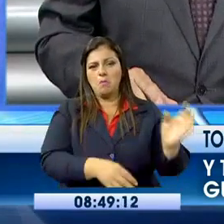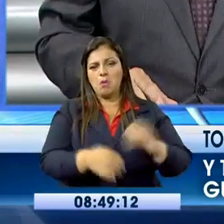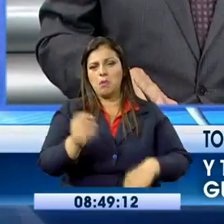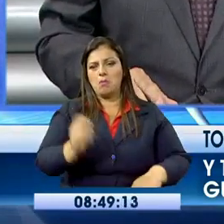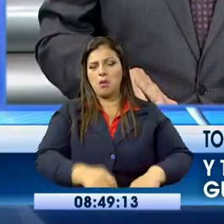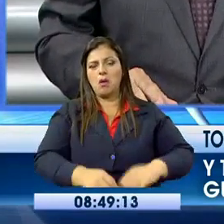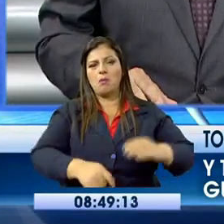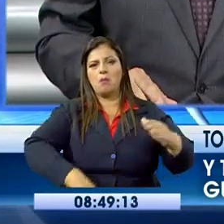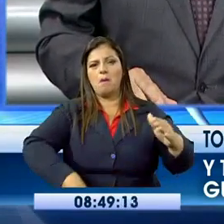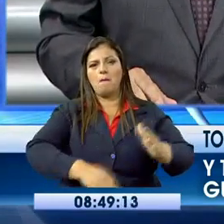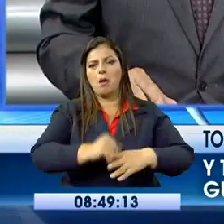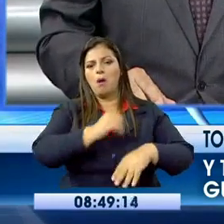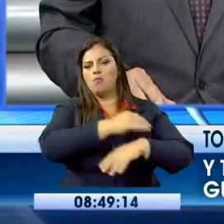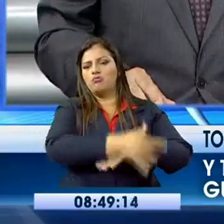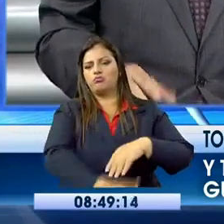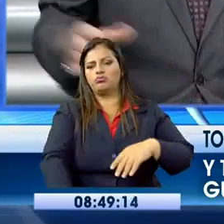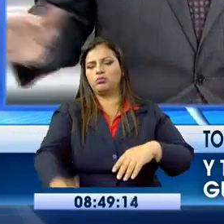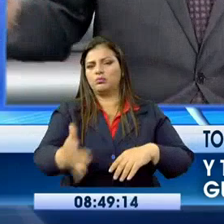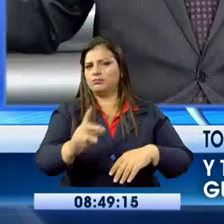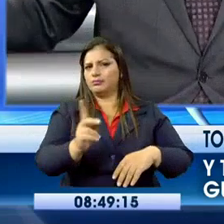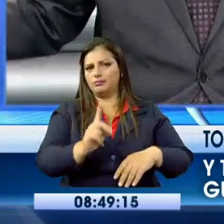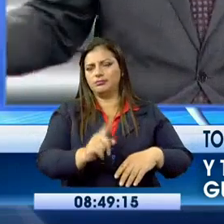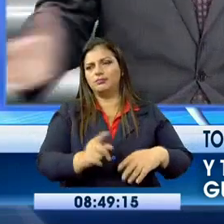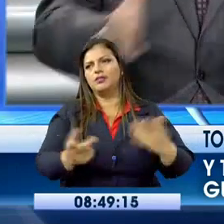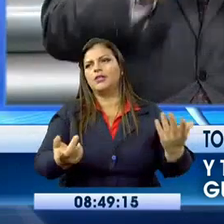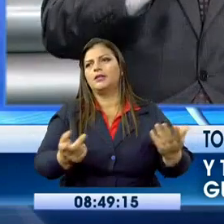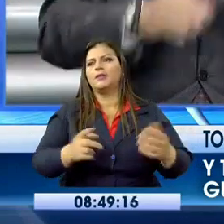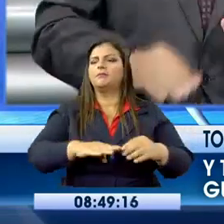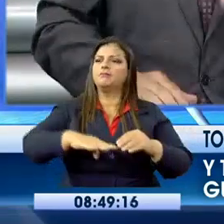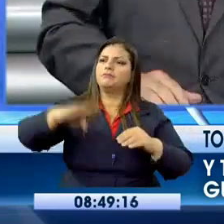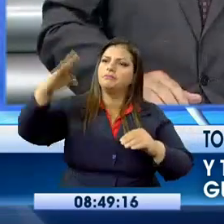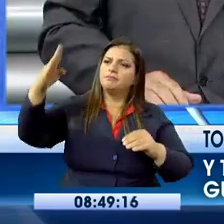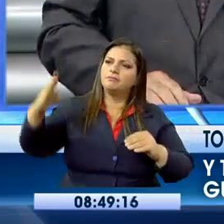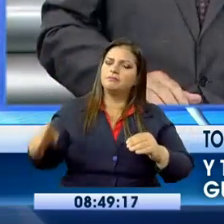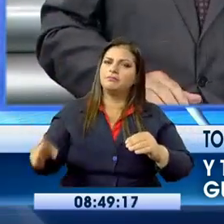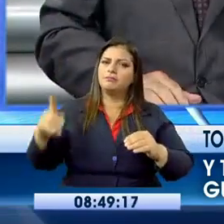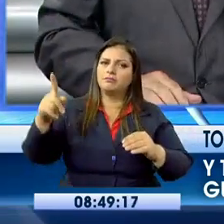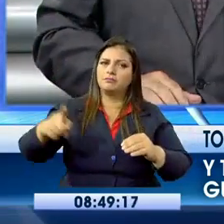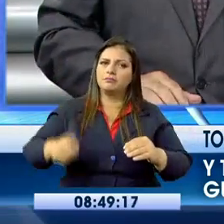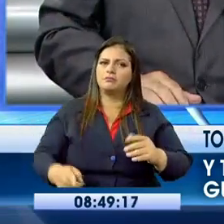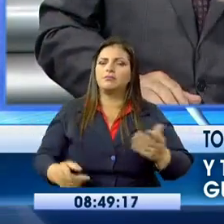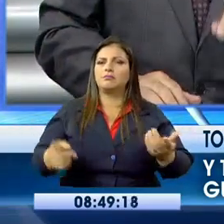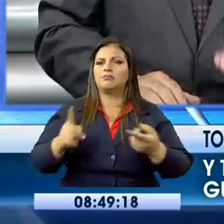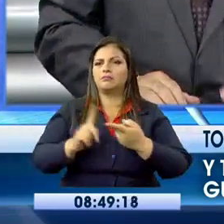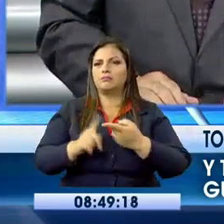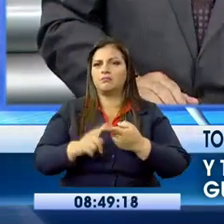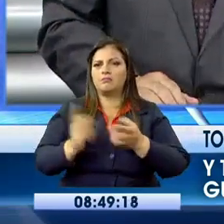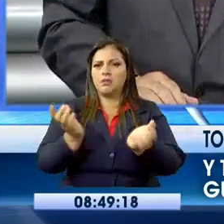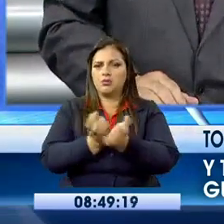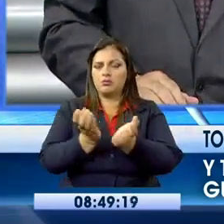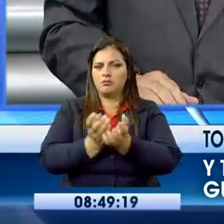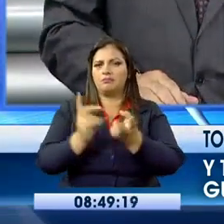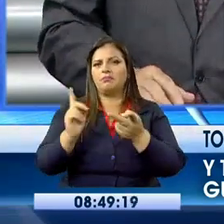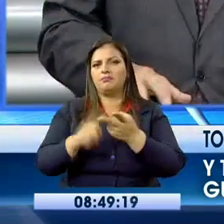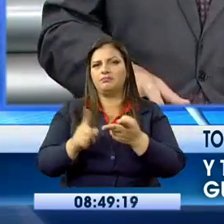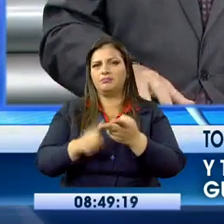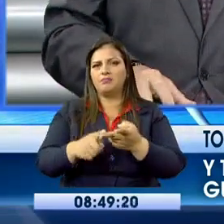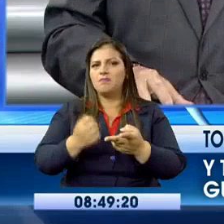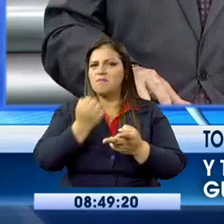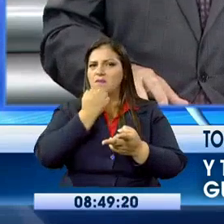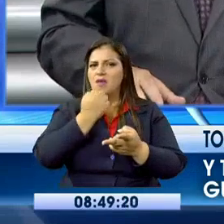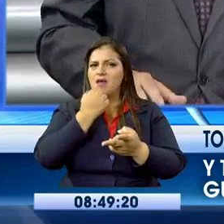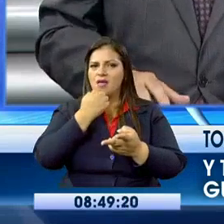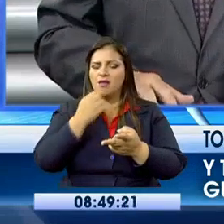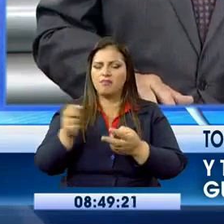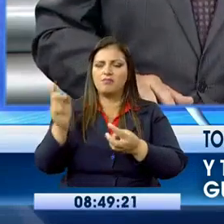palos, ramas, etcétera, etcétera, ¿no? A ellos se agrega. El problema aquí de siempre, sí. Y a ellos se agrega la basura, que es lo que tapona los sumideros